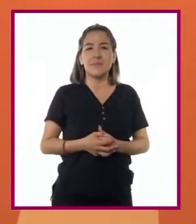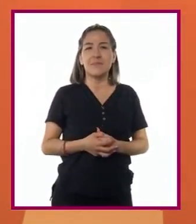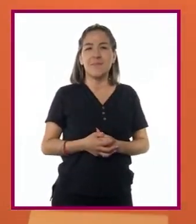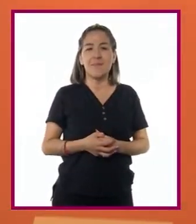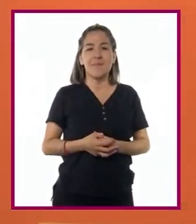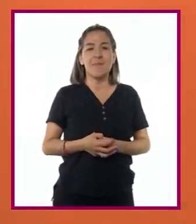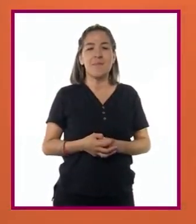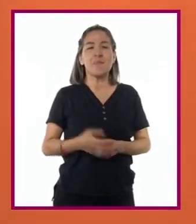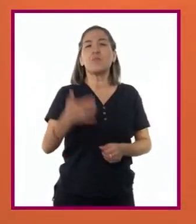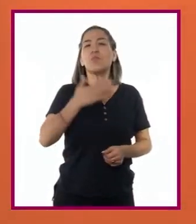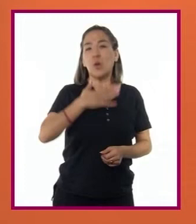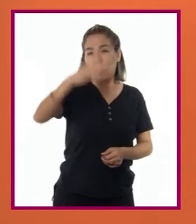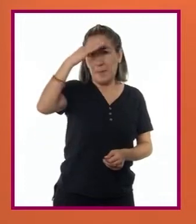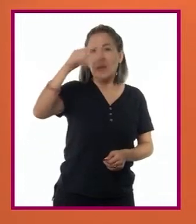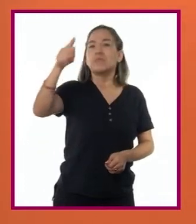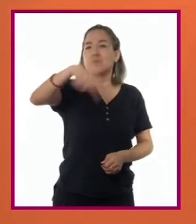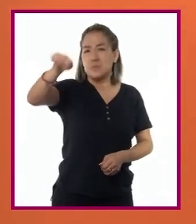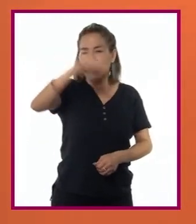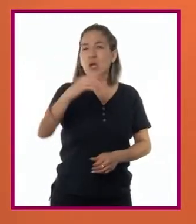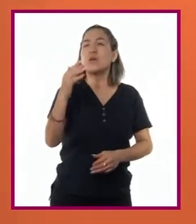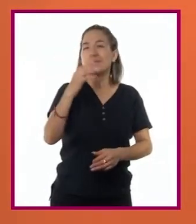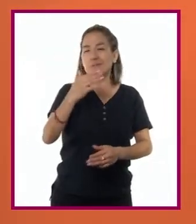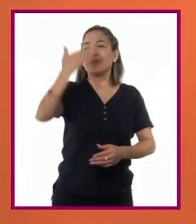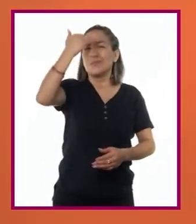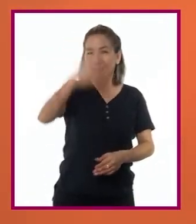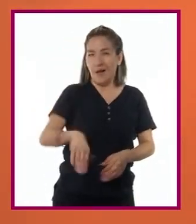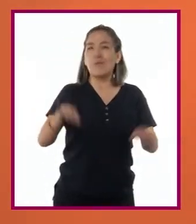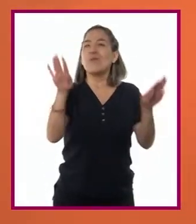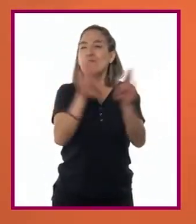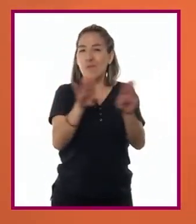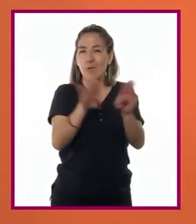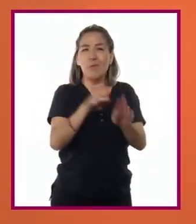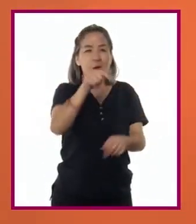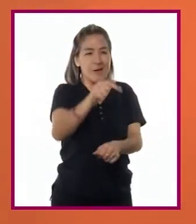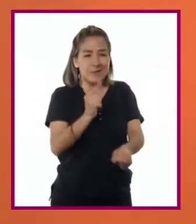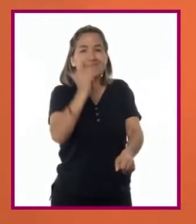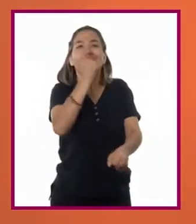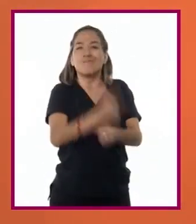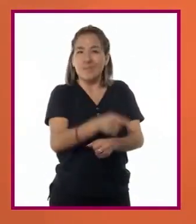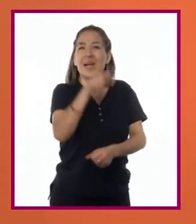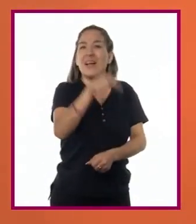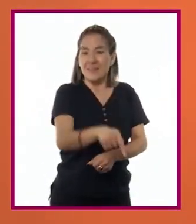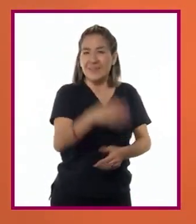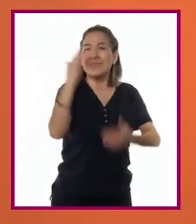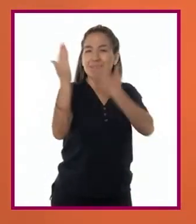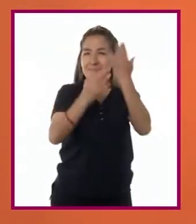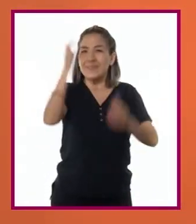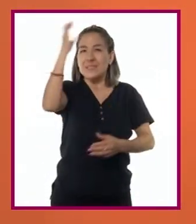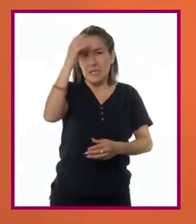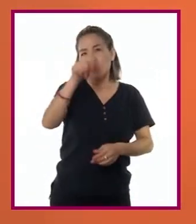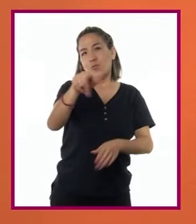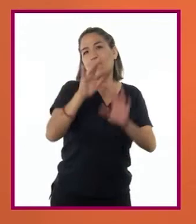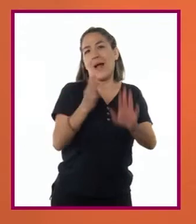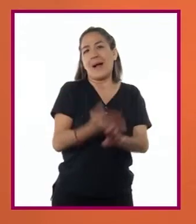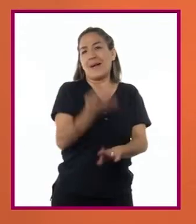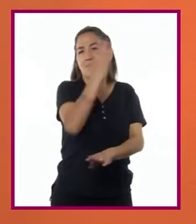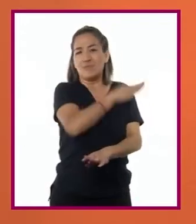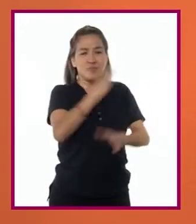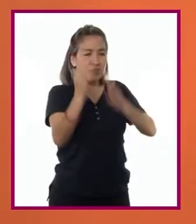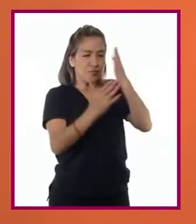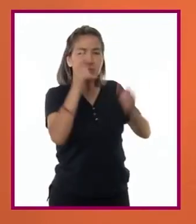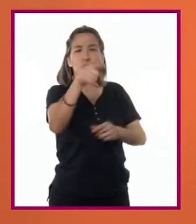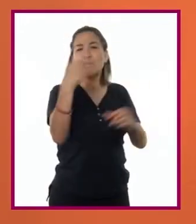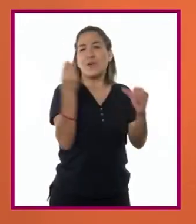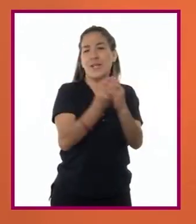las y los estudiantes sí reconocen la información científica, ya que la estudian en las clases de ciencia. Con respecto a la